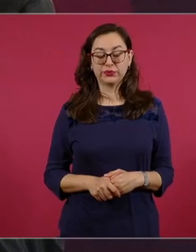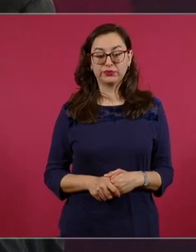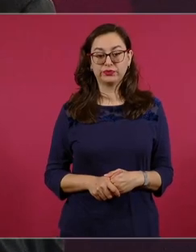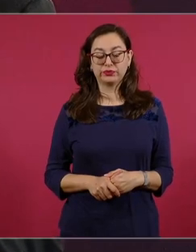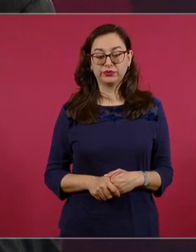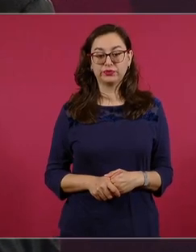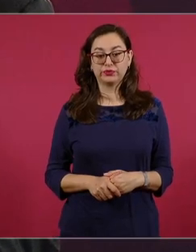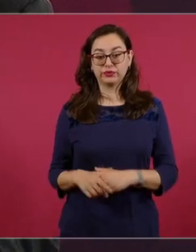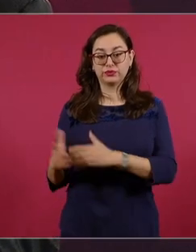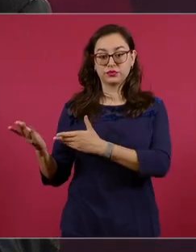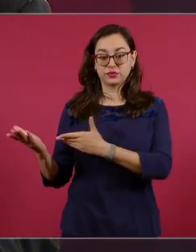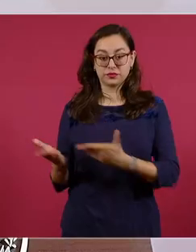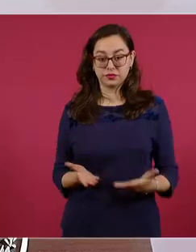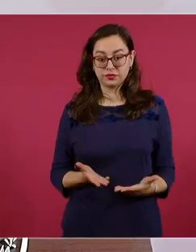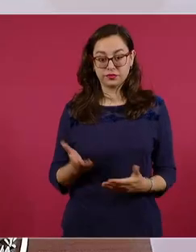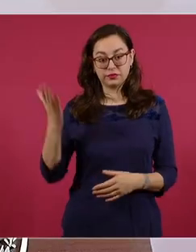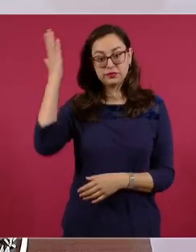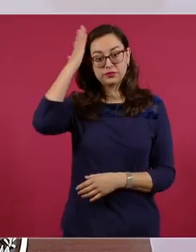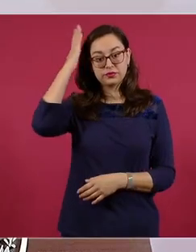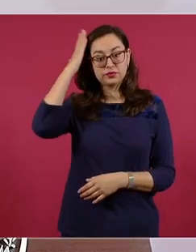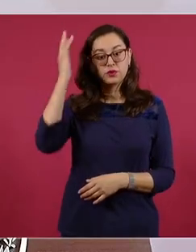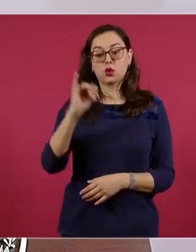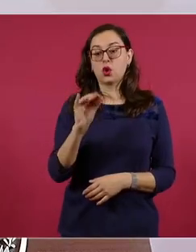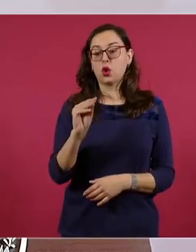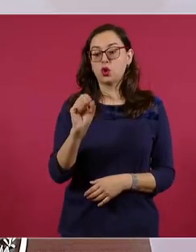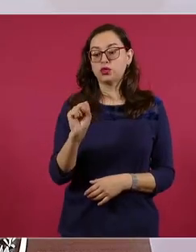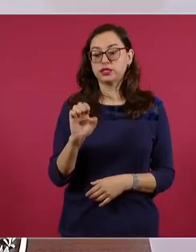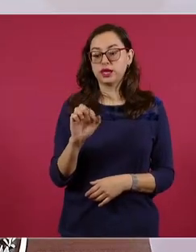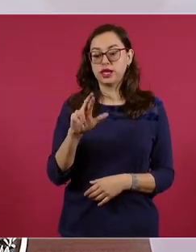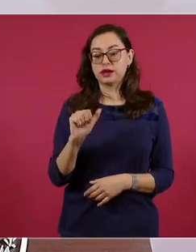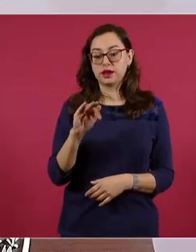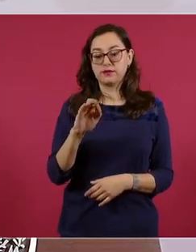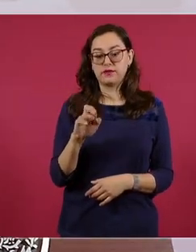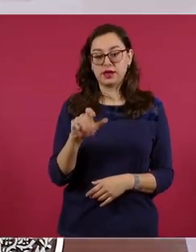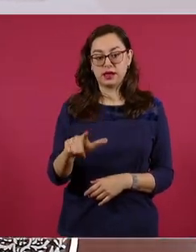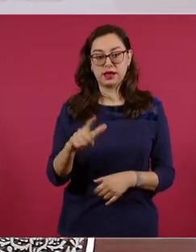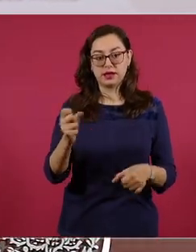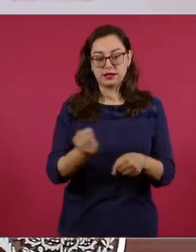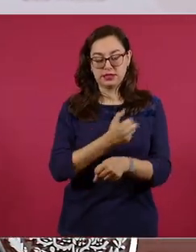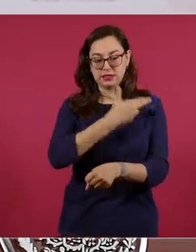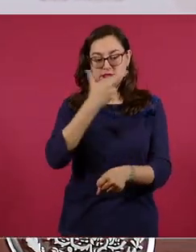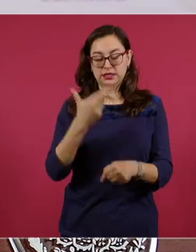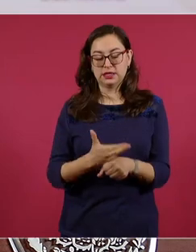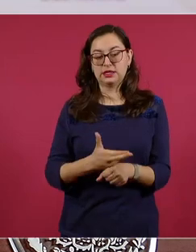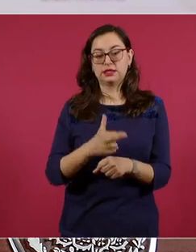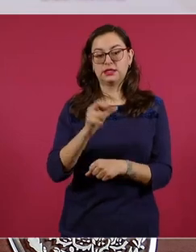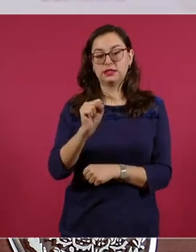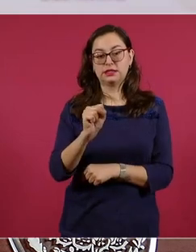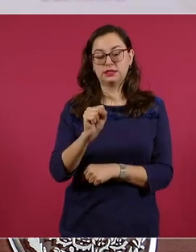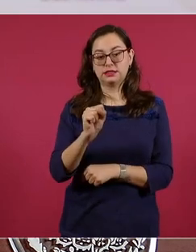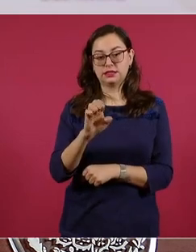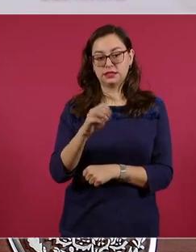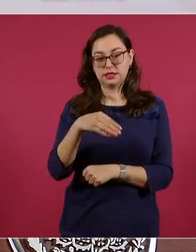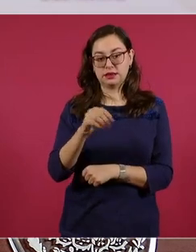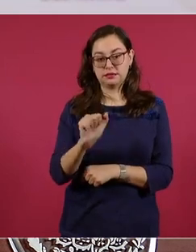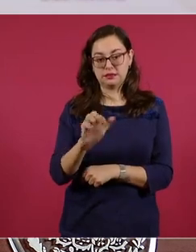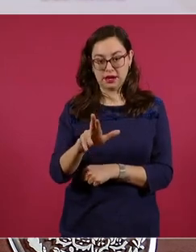el almirante José Rafael Ojeda Durán, secretario de Marina, nos